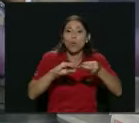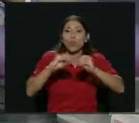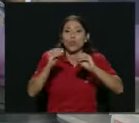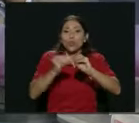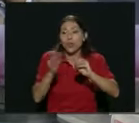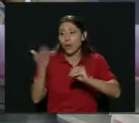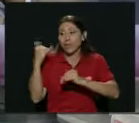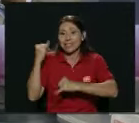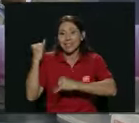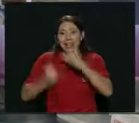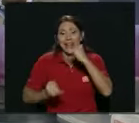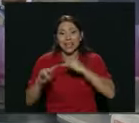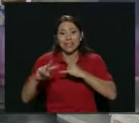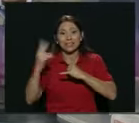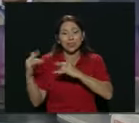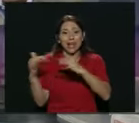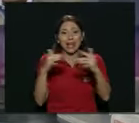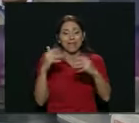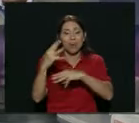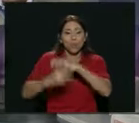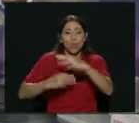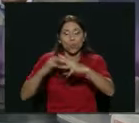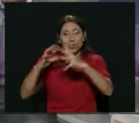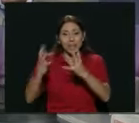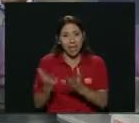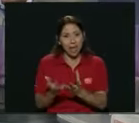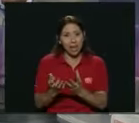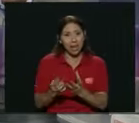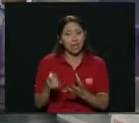Guerra Mundial, que fue la mayor desastre